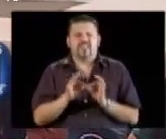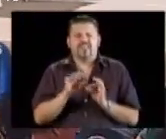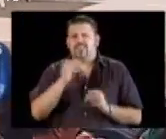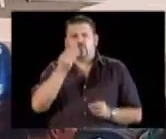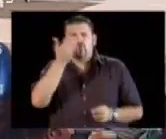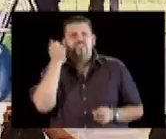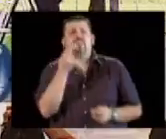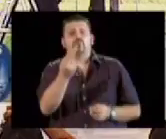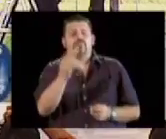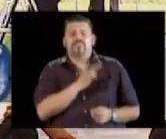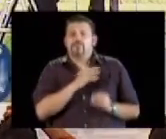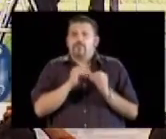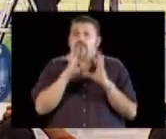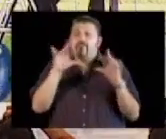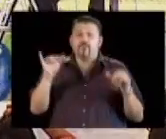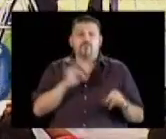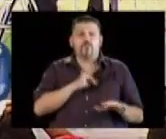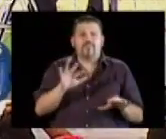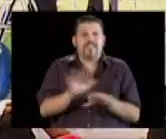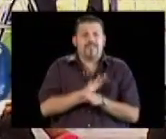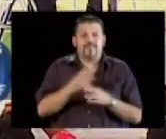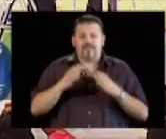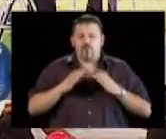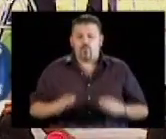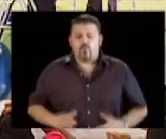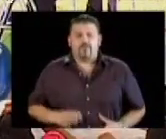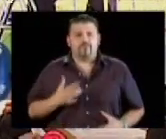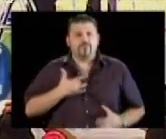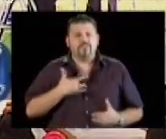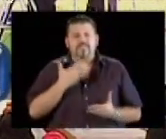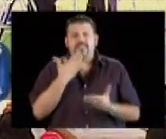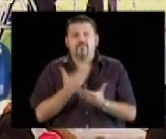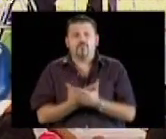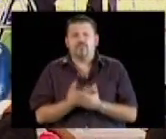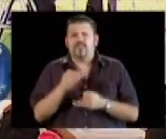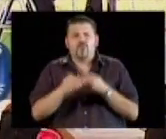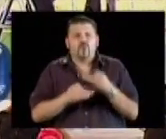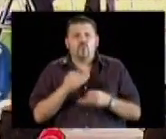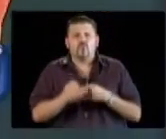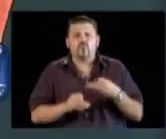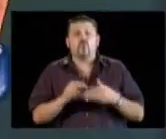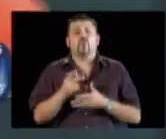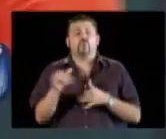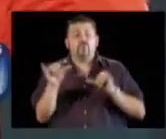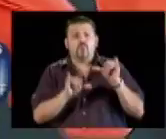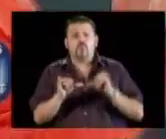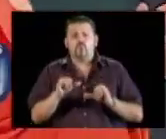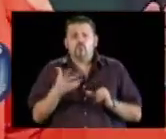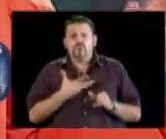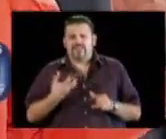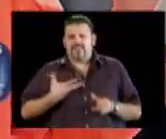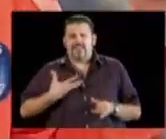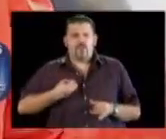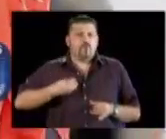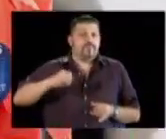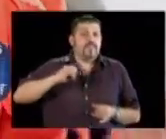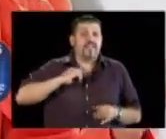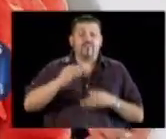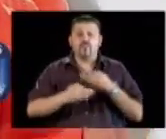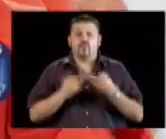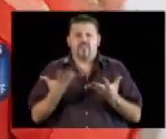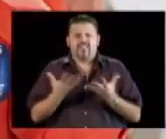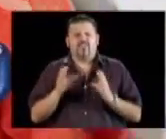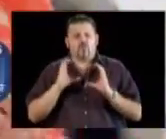maravilloso es poder nutrir el cuerpo internamente con todos los productos nutricionales que tiene OmniLife y además cuidar la